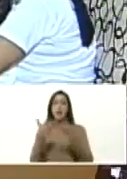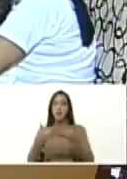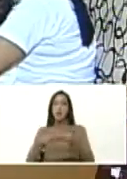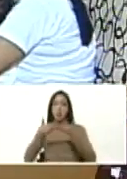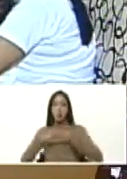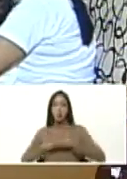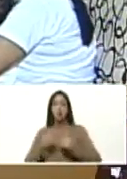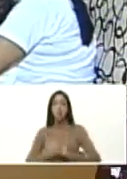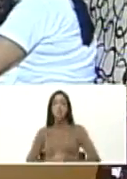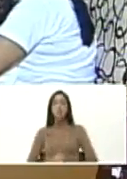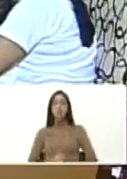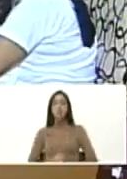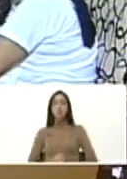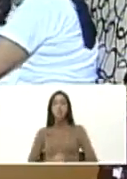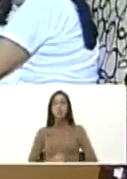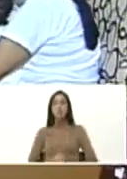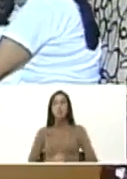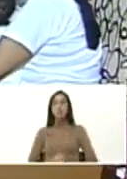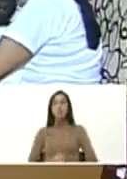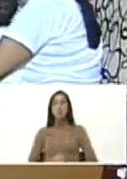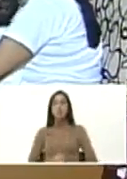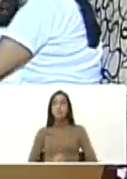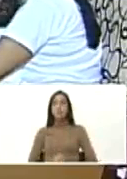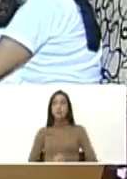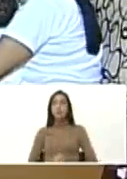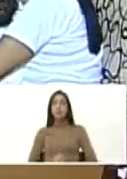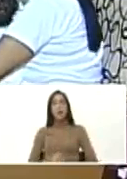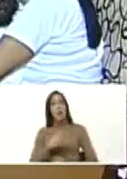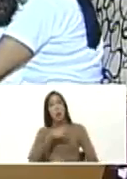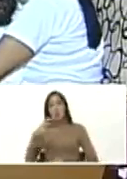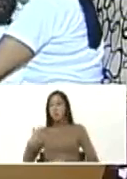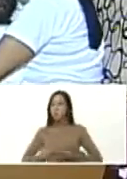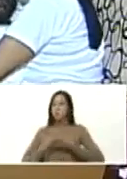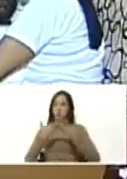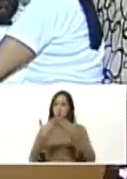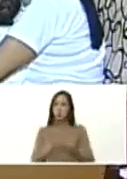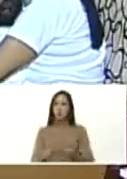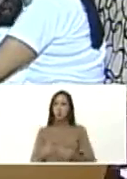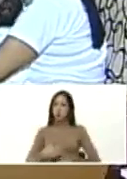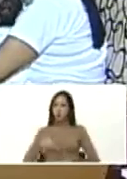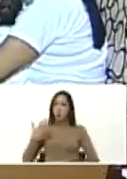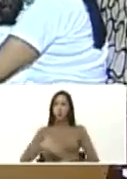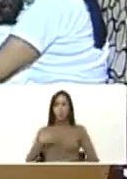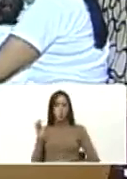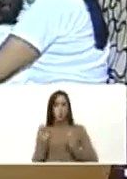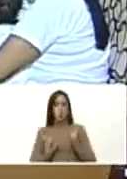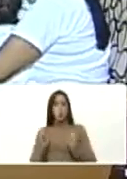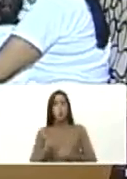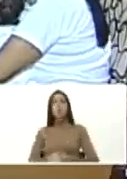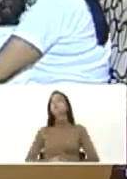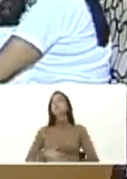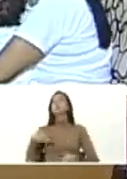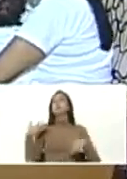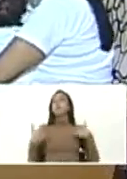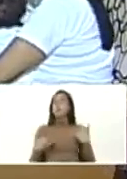dado. Bueno, te lo ha dado la patria, realmente. Yo me siento muy contento, Johanna, Ricardo.